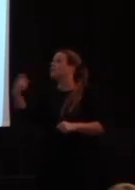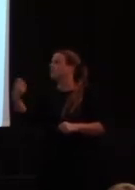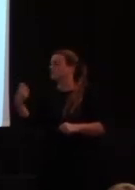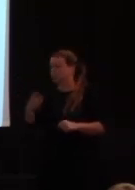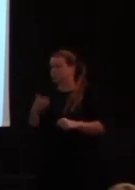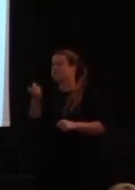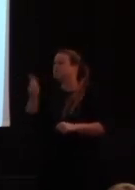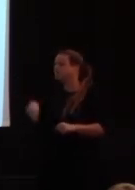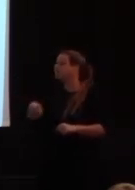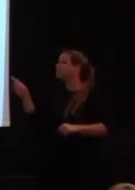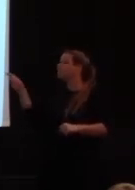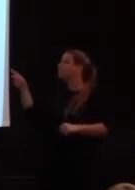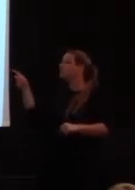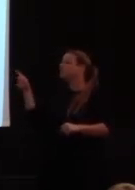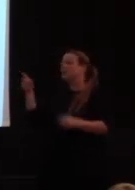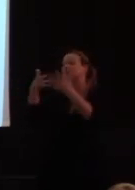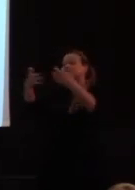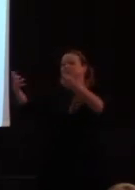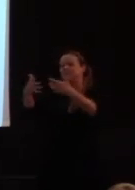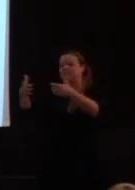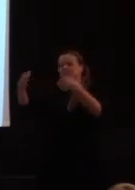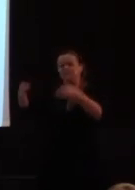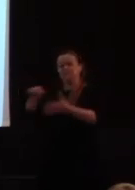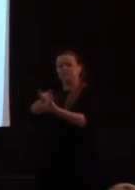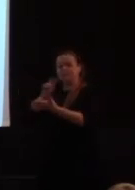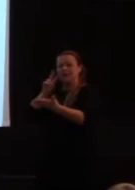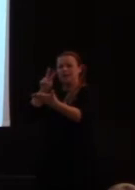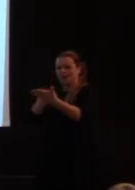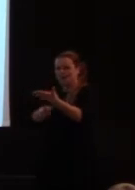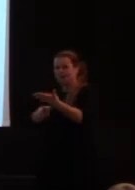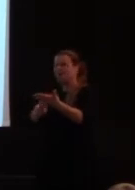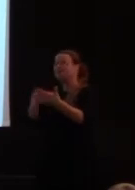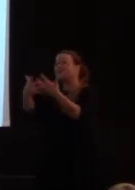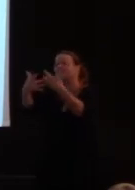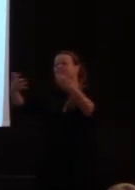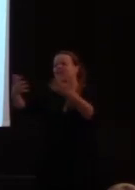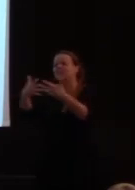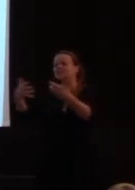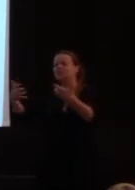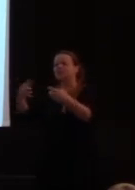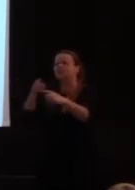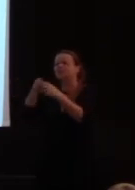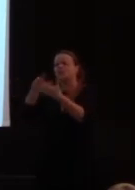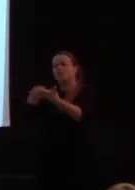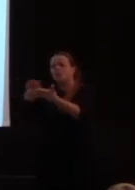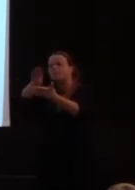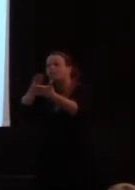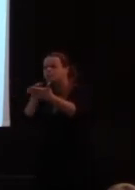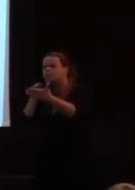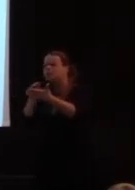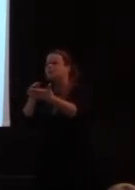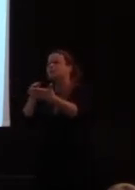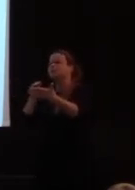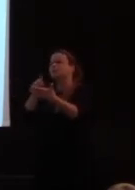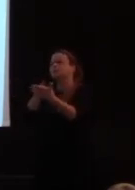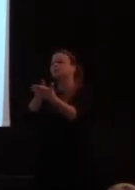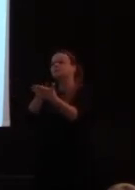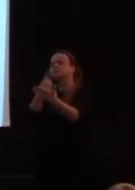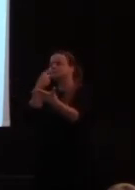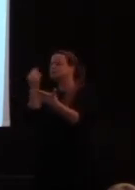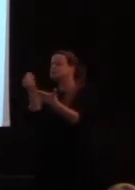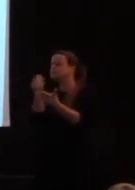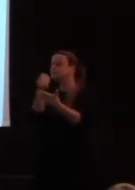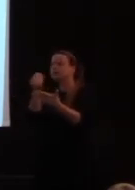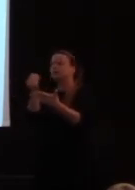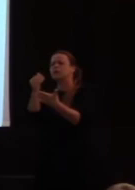Esto es un texto que supongo que habéis visto alguna vez, que son estos textos de comprensión que a veces denotan que los chavales